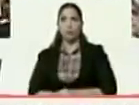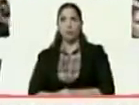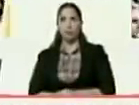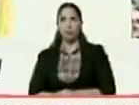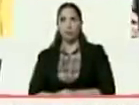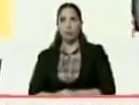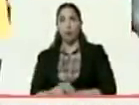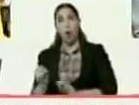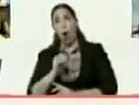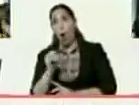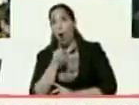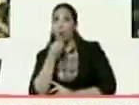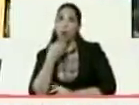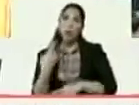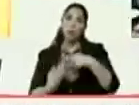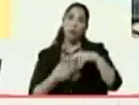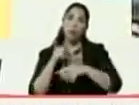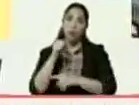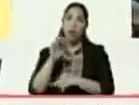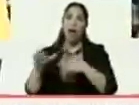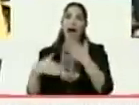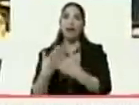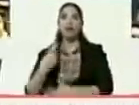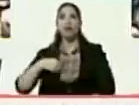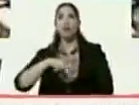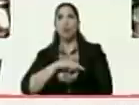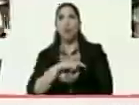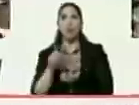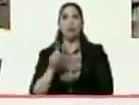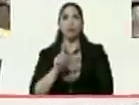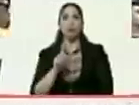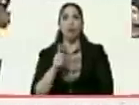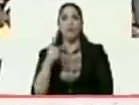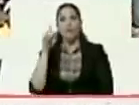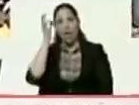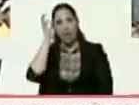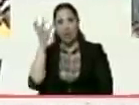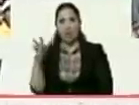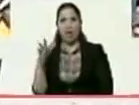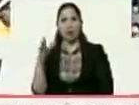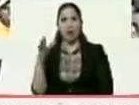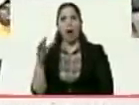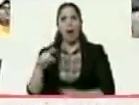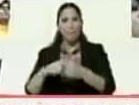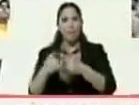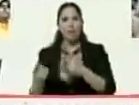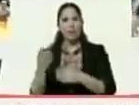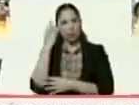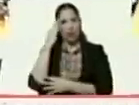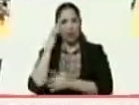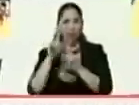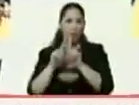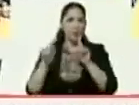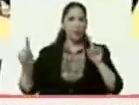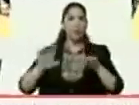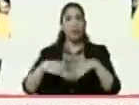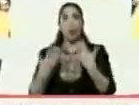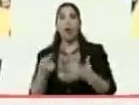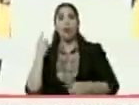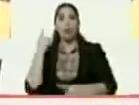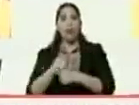sea, es un buen revolucionario hasta no estorbando, apartándose, sabiendo apartarse cuando hay que